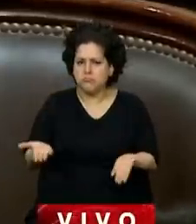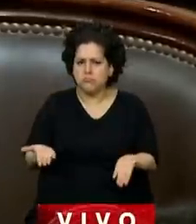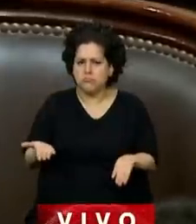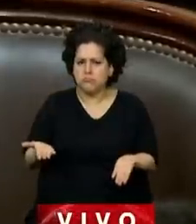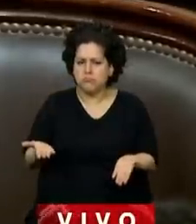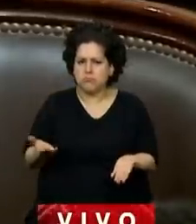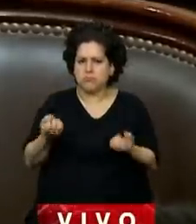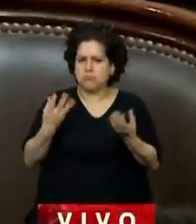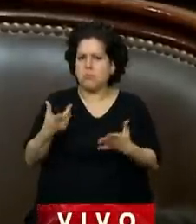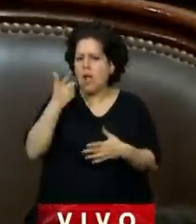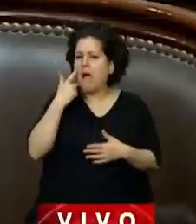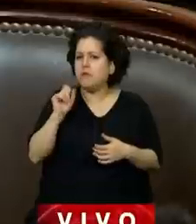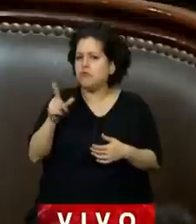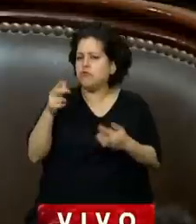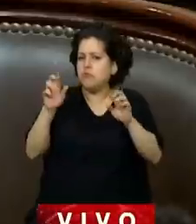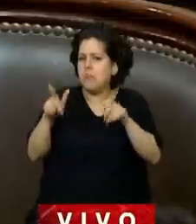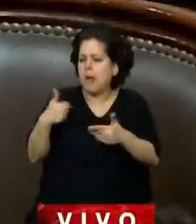¿Por qué no aplican el plan de ustedes?